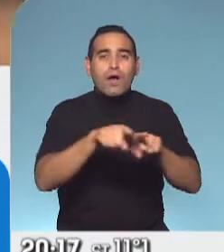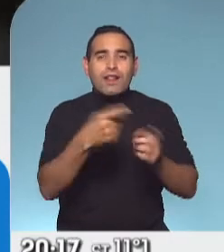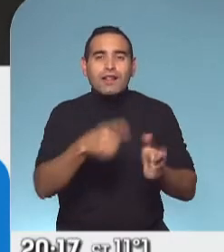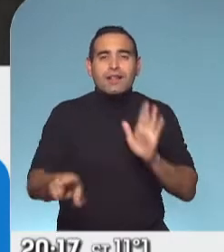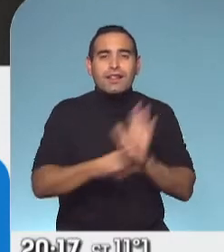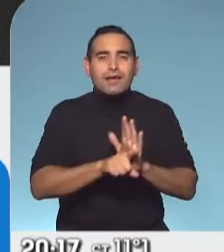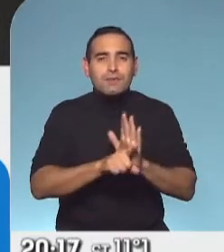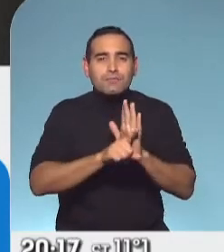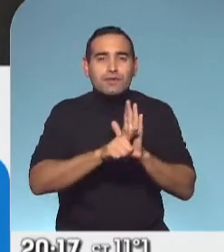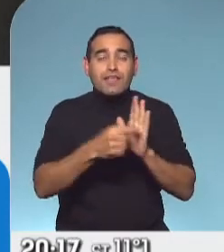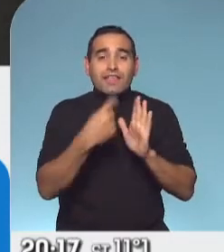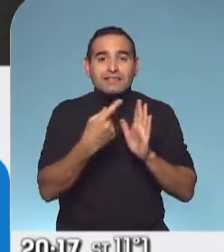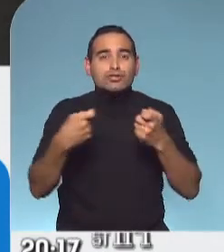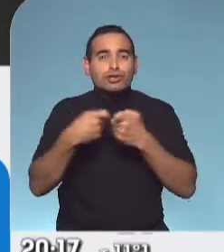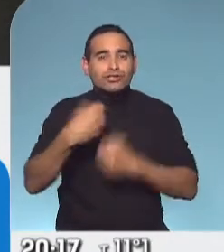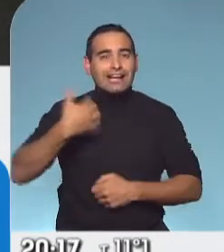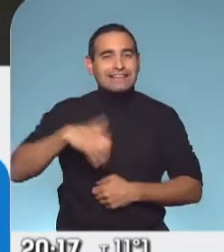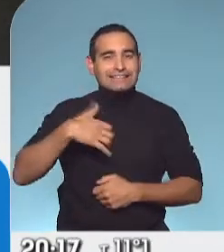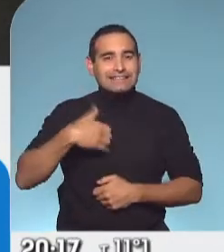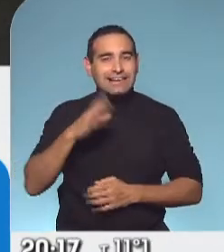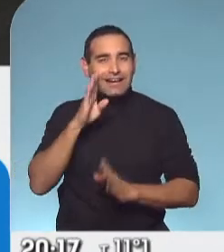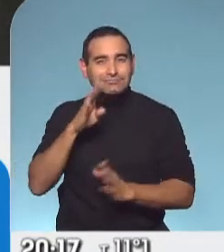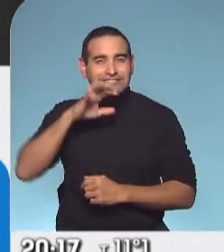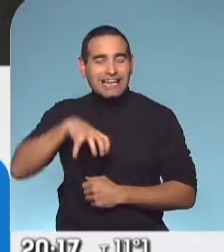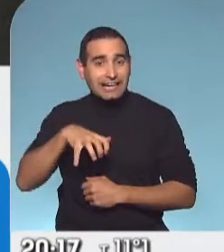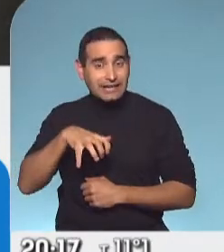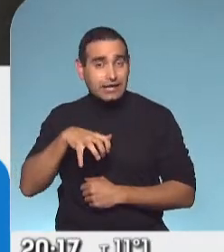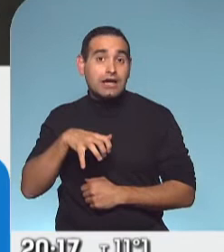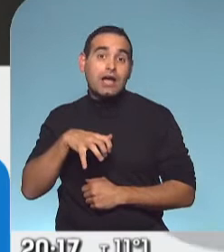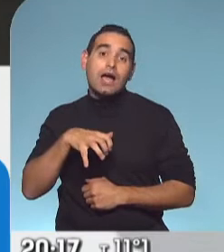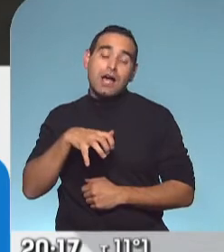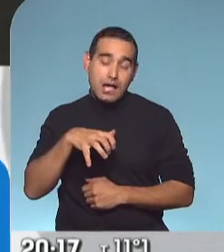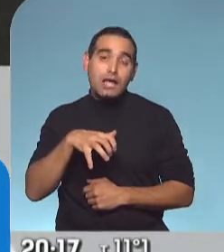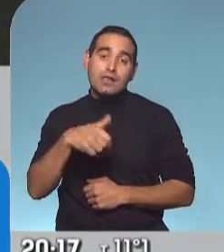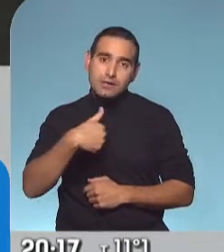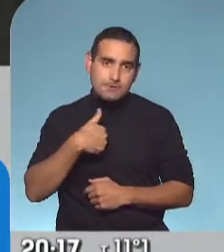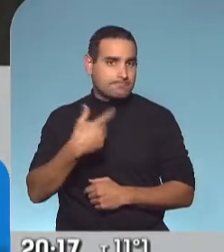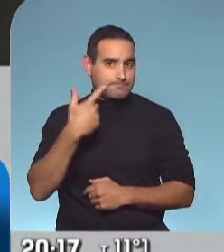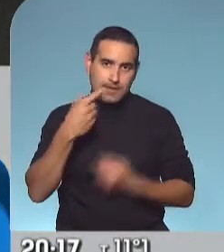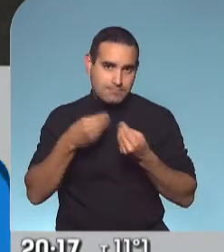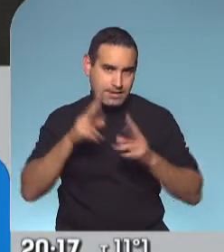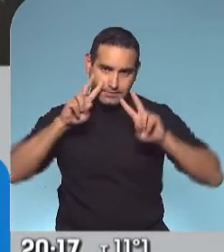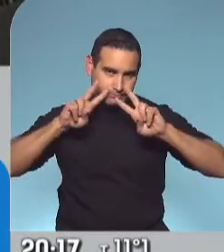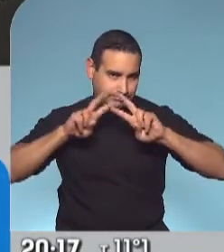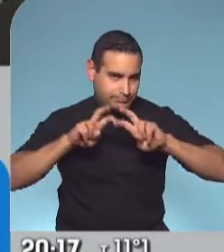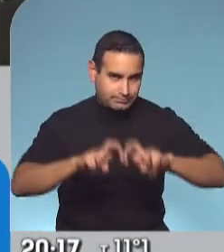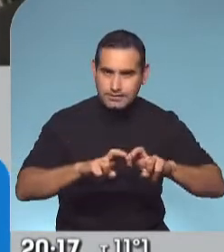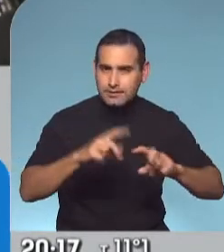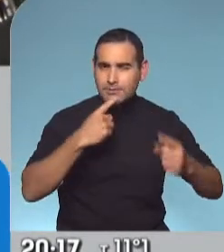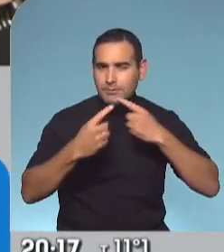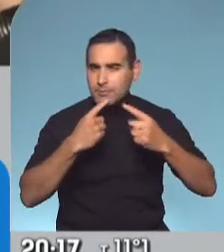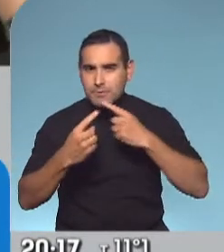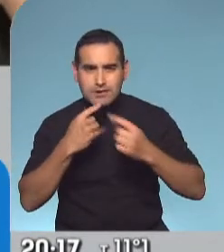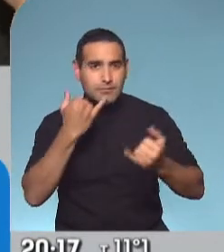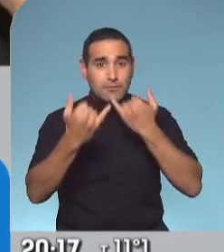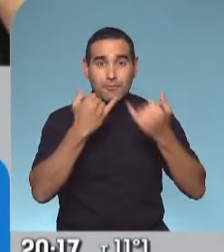normativa de la Asociación Argentina de Hemoterapia. A partir de ahí empezamos a hacer todas las investigaciones en la